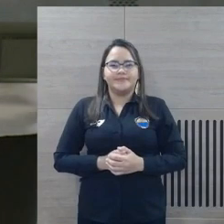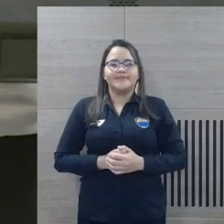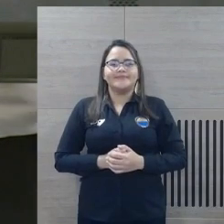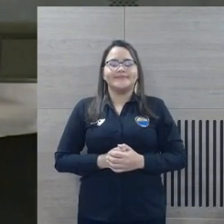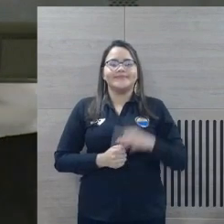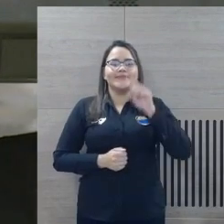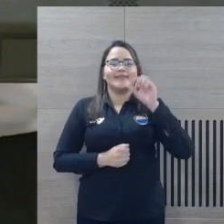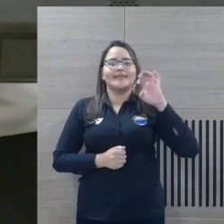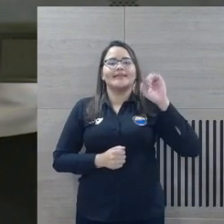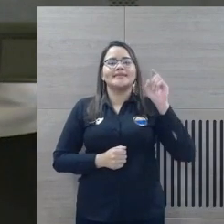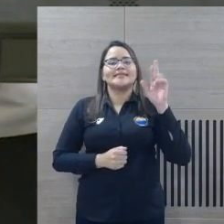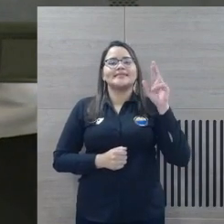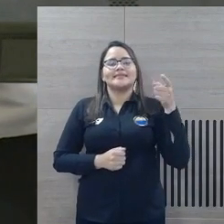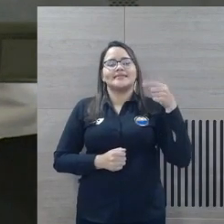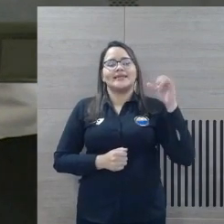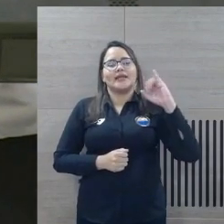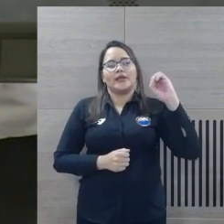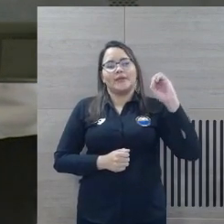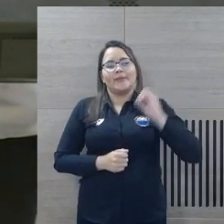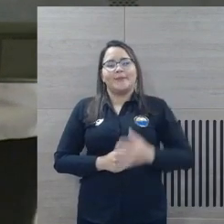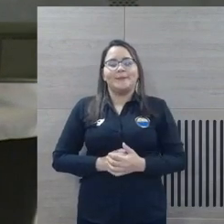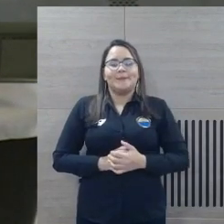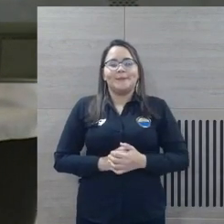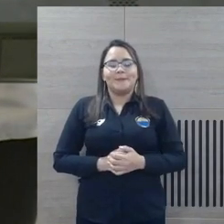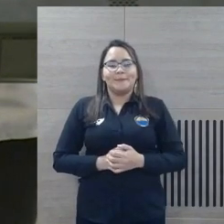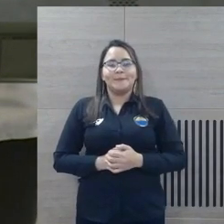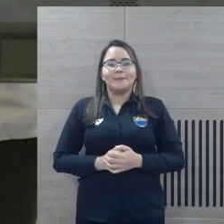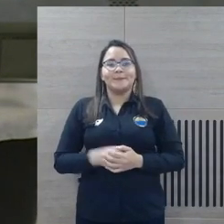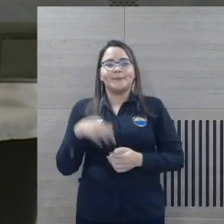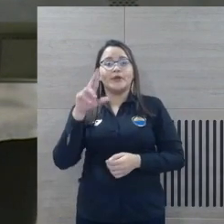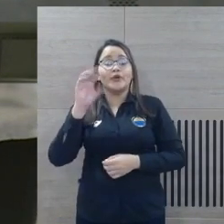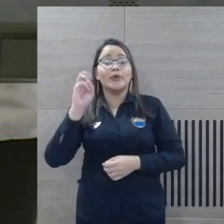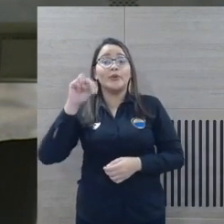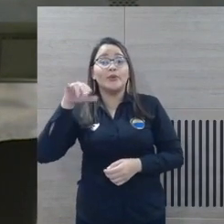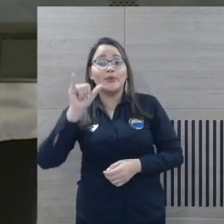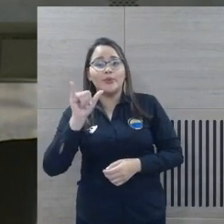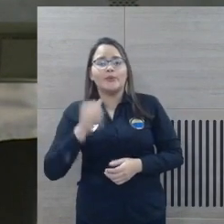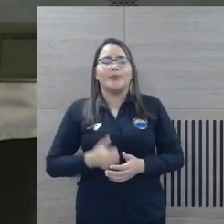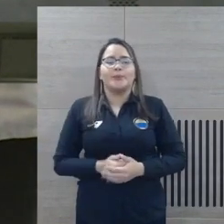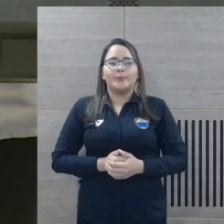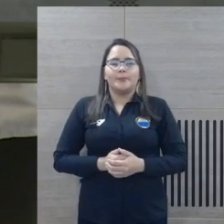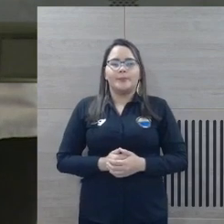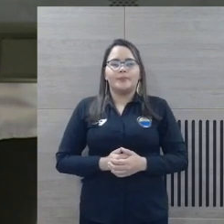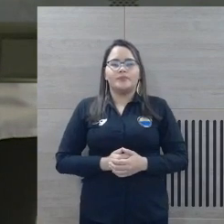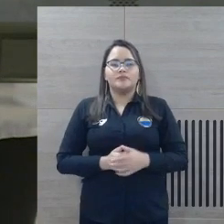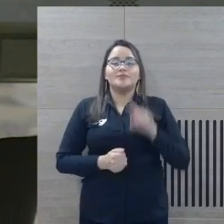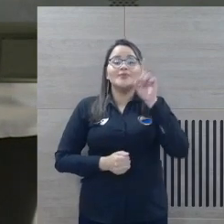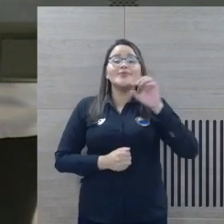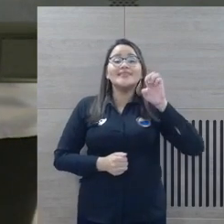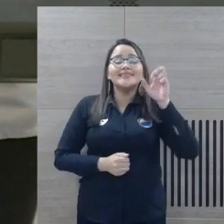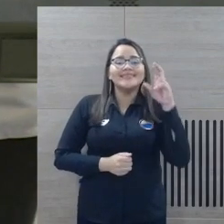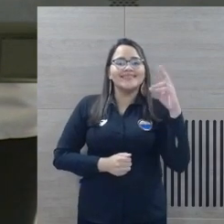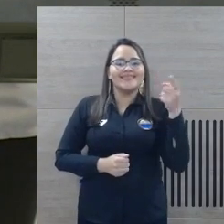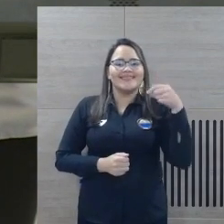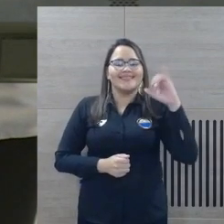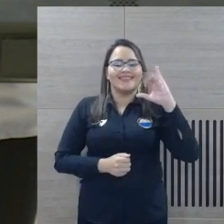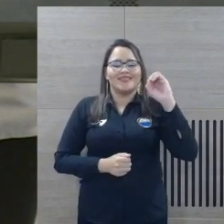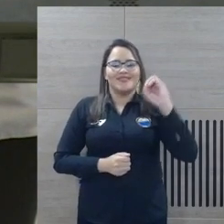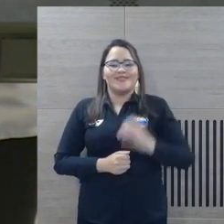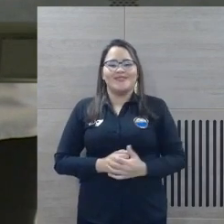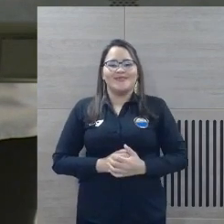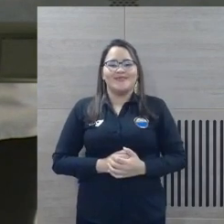Ruiz. Ronnie Gustavo Fonseca Santander. Sergio Andrés Lara Amariz. Julianis Marcela Mendoza